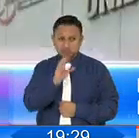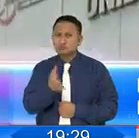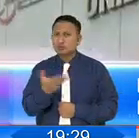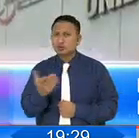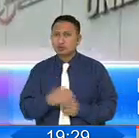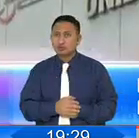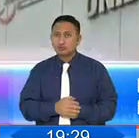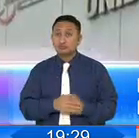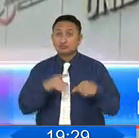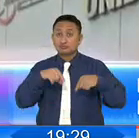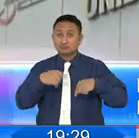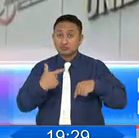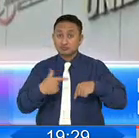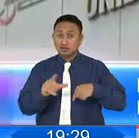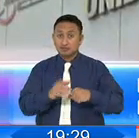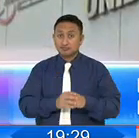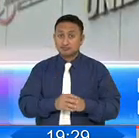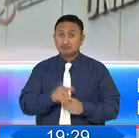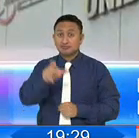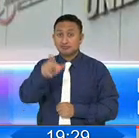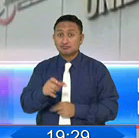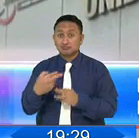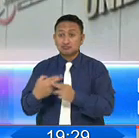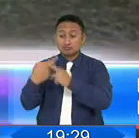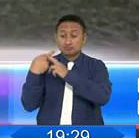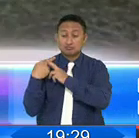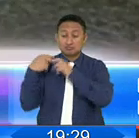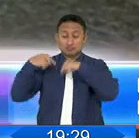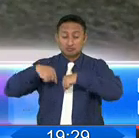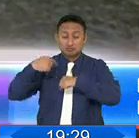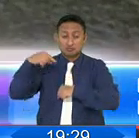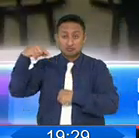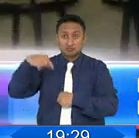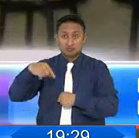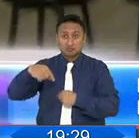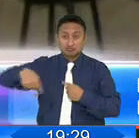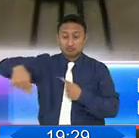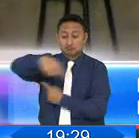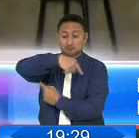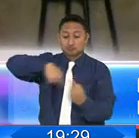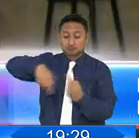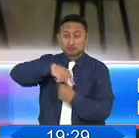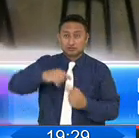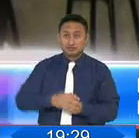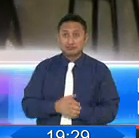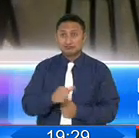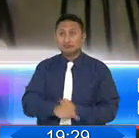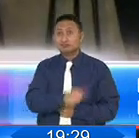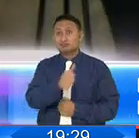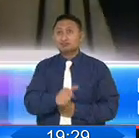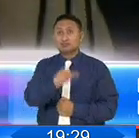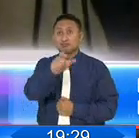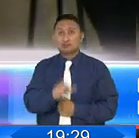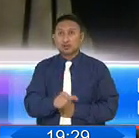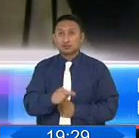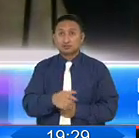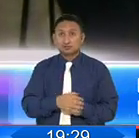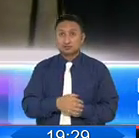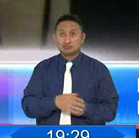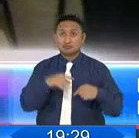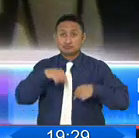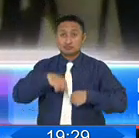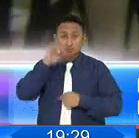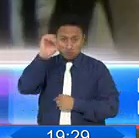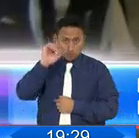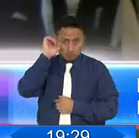Además, están tras la pista de quien se encargó de colocar la cinta de embalaje. Y también habría otra persona, aquella que publicó